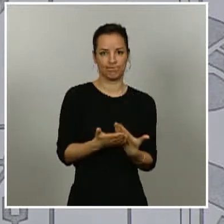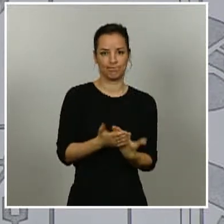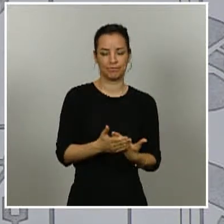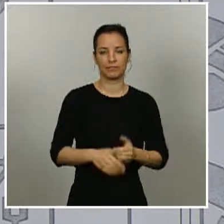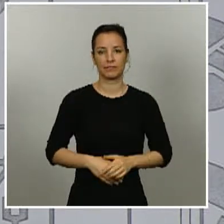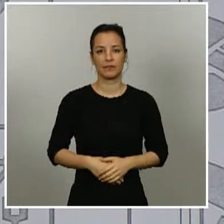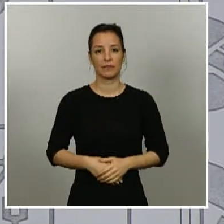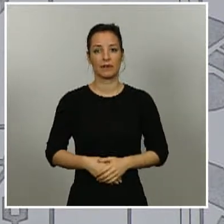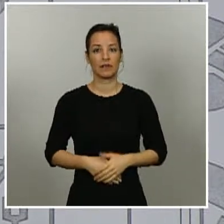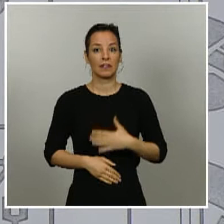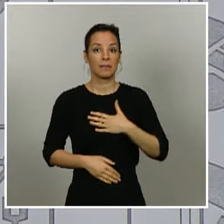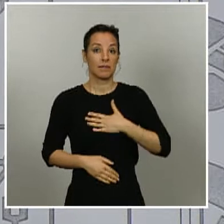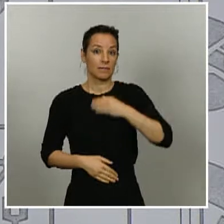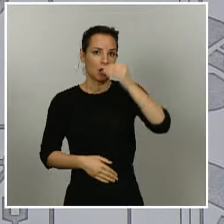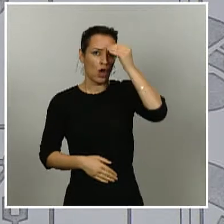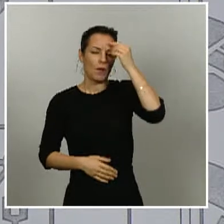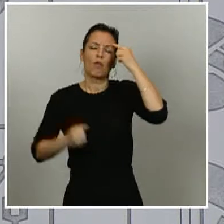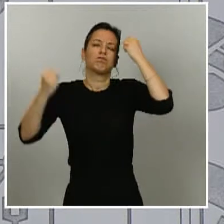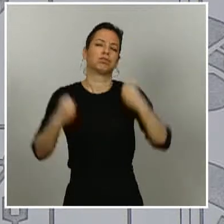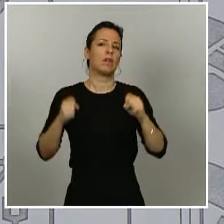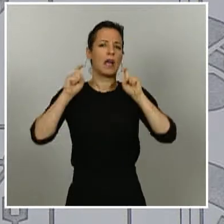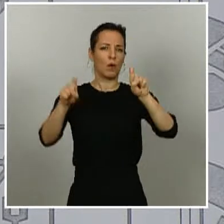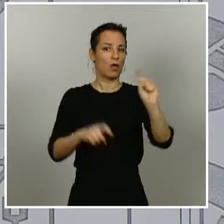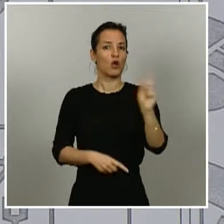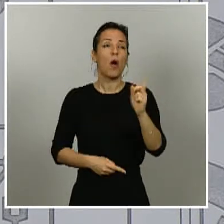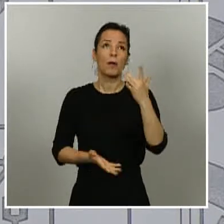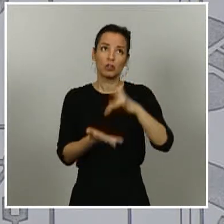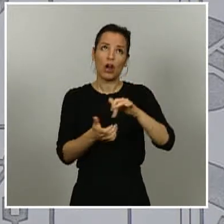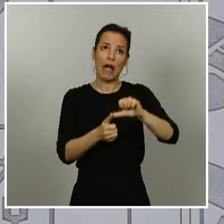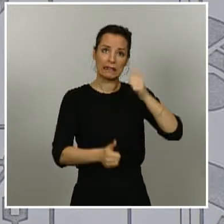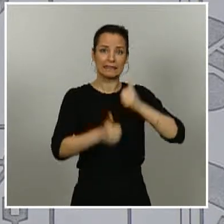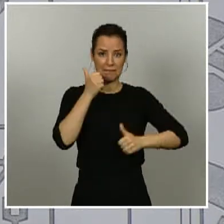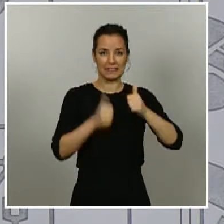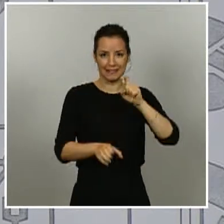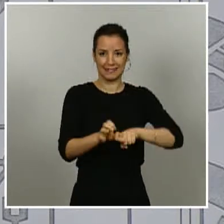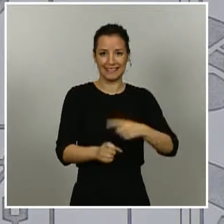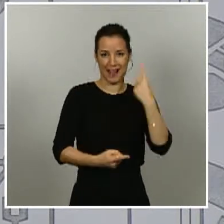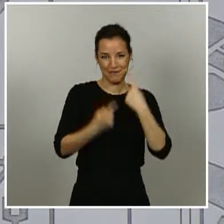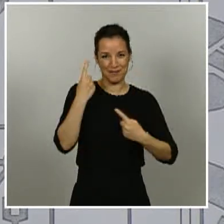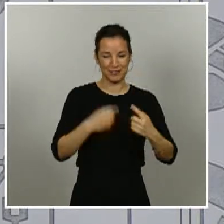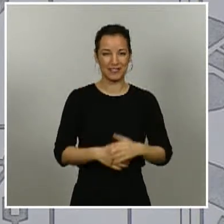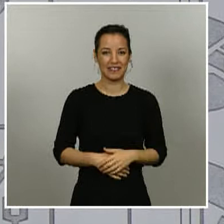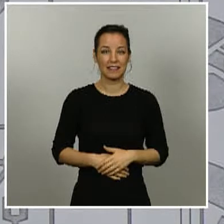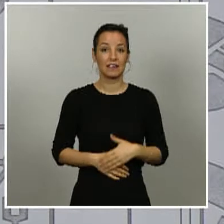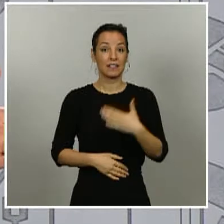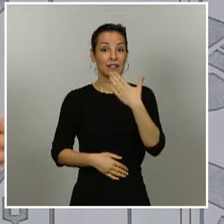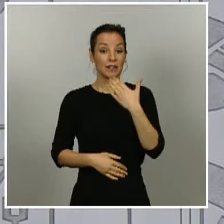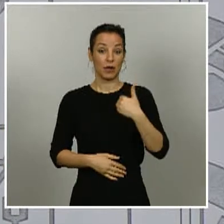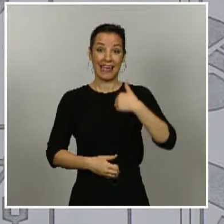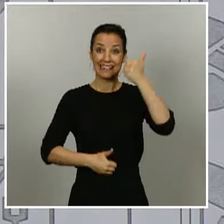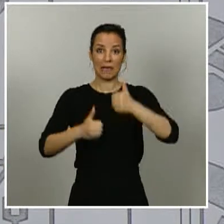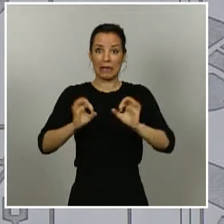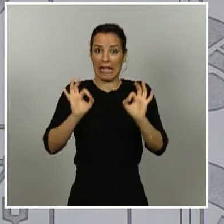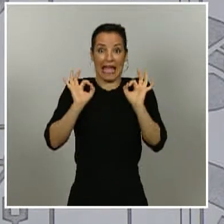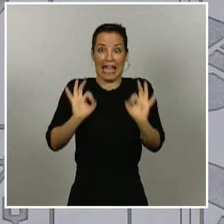ser experto en educación, pero sí que he hecho algunos exámenes, cuando uno hace un examen ya hay una cierta separación, será cuestión de